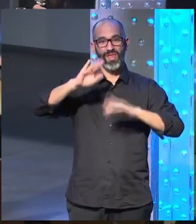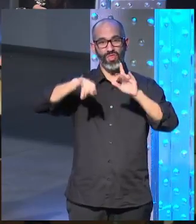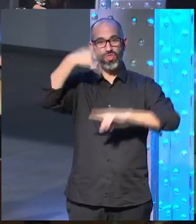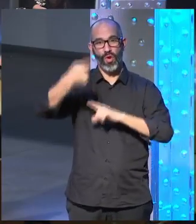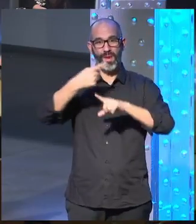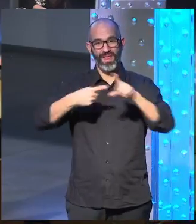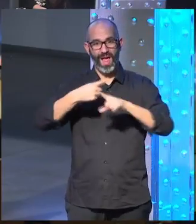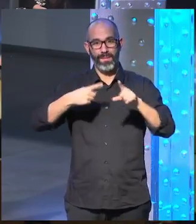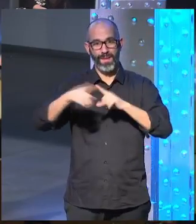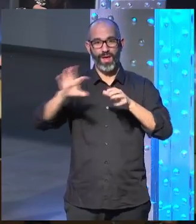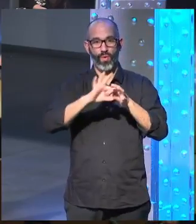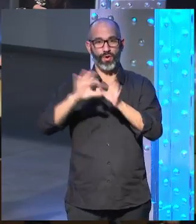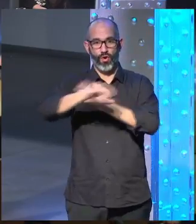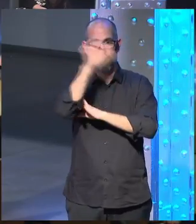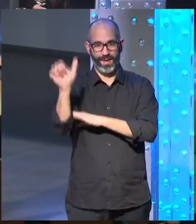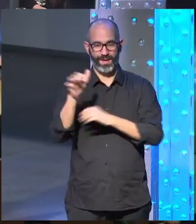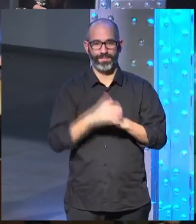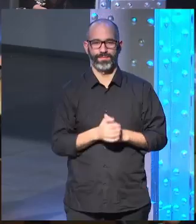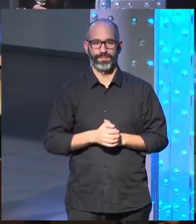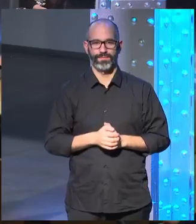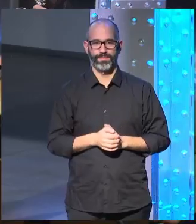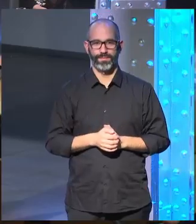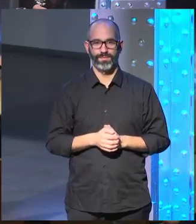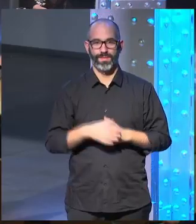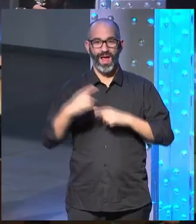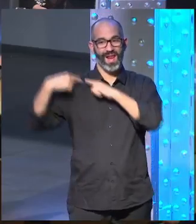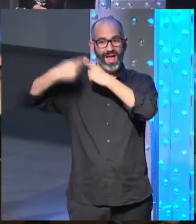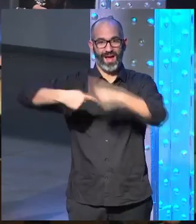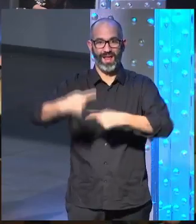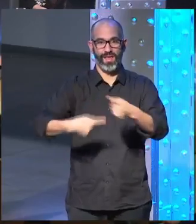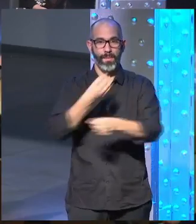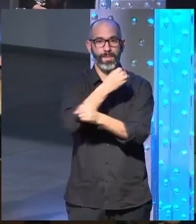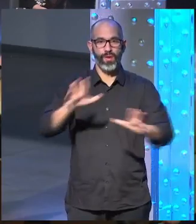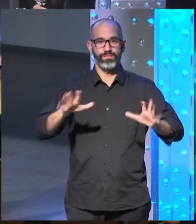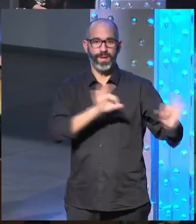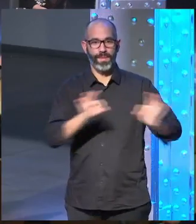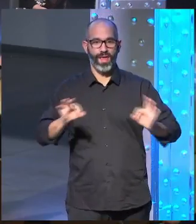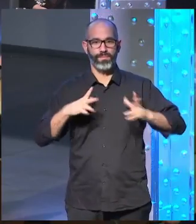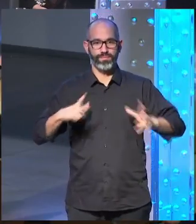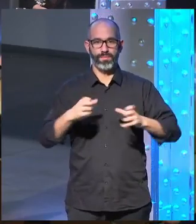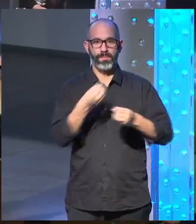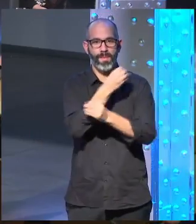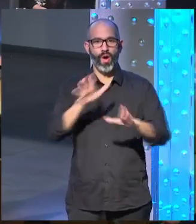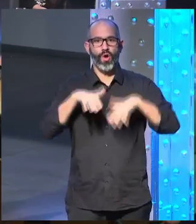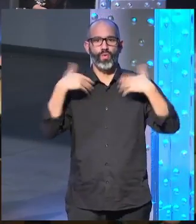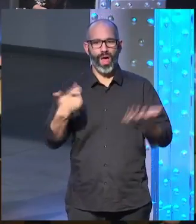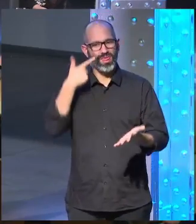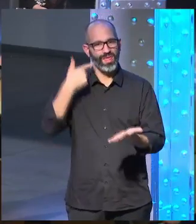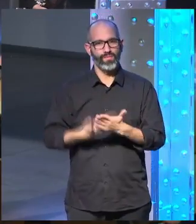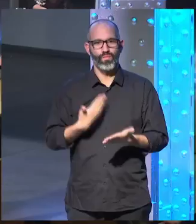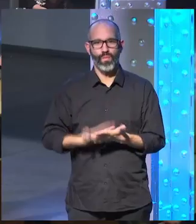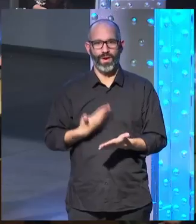media de la Unión Europea. Las generaciones mejor preparadas de la historia